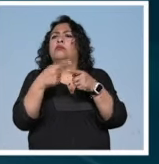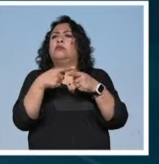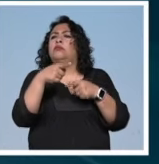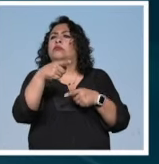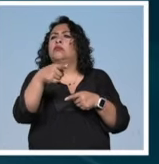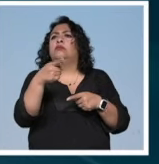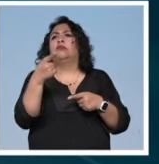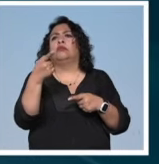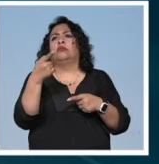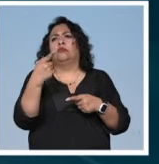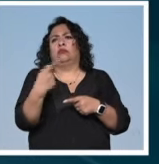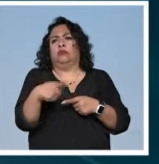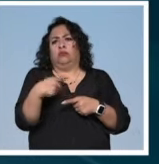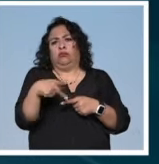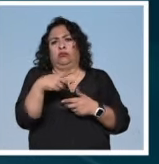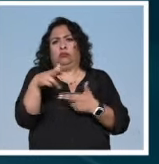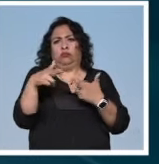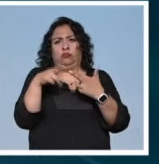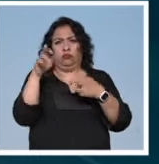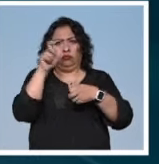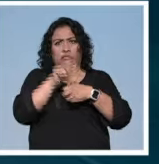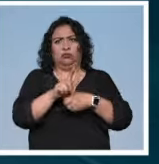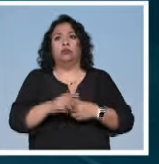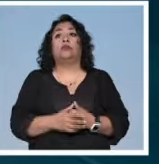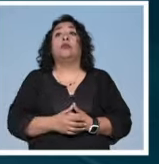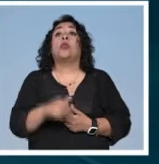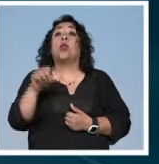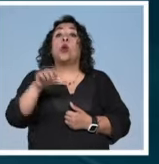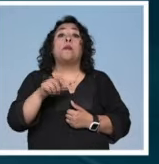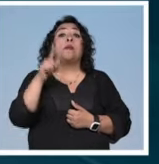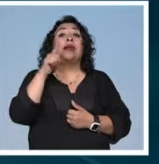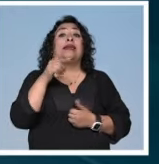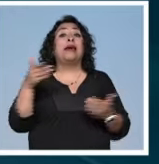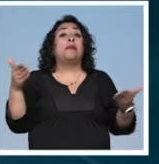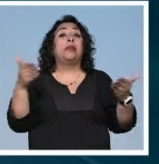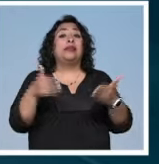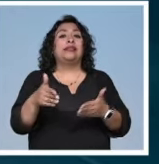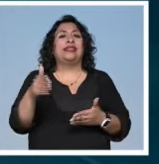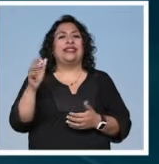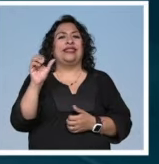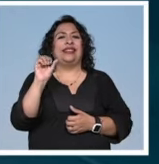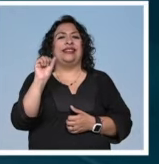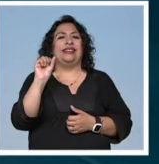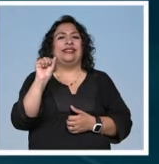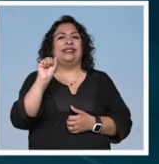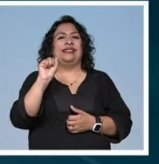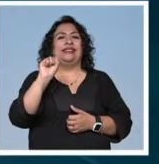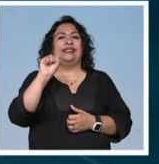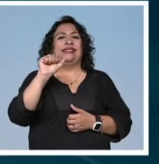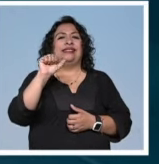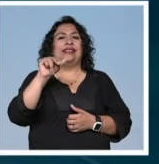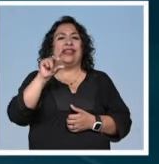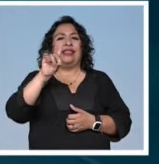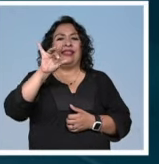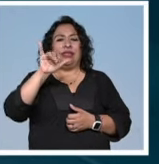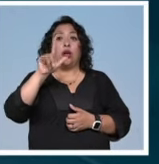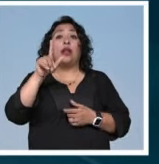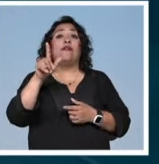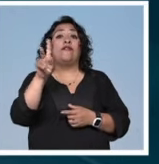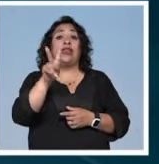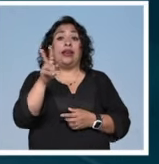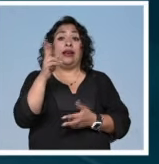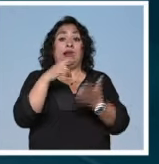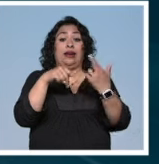con esta zona, ¿no? Esta región cultural. Hoy y mañana se presentarán en San Diego, California, y el viernes regresarán a tierras